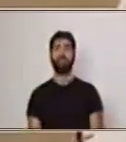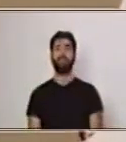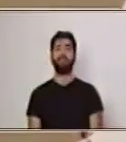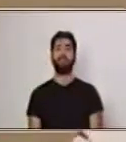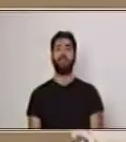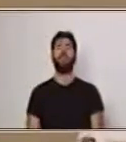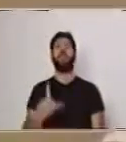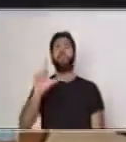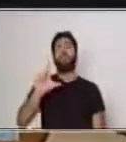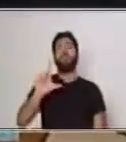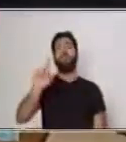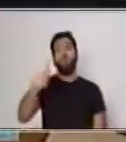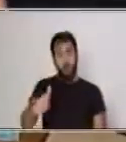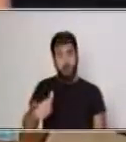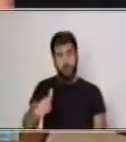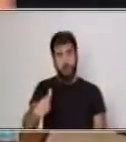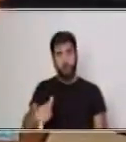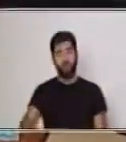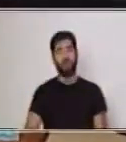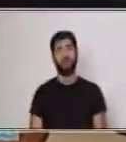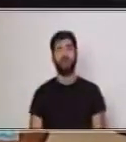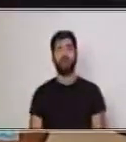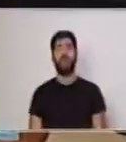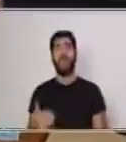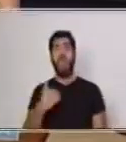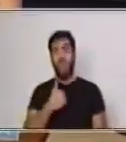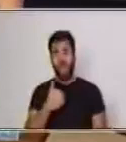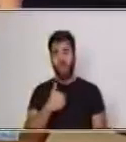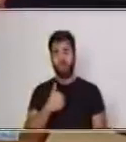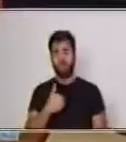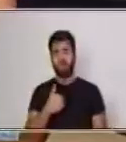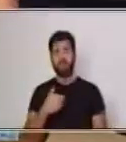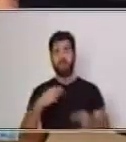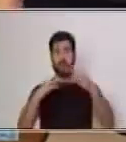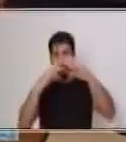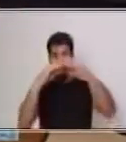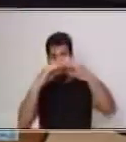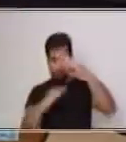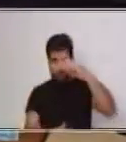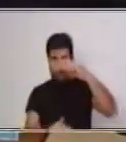a tener también el párrafo encuadrado.